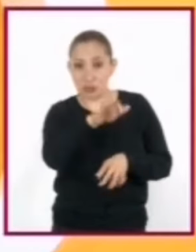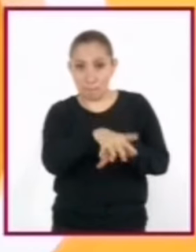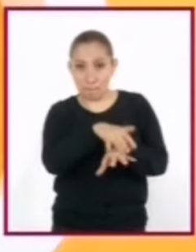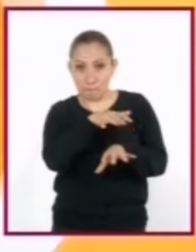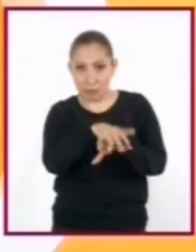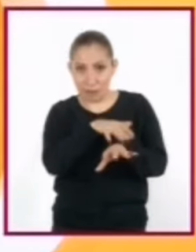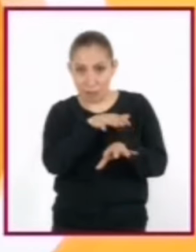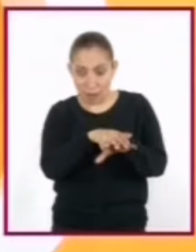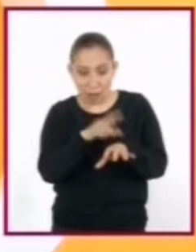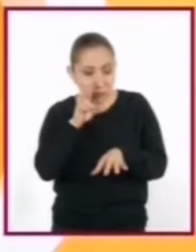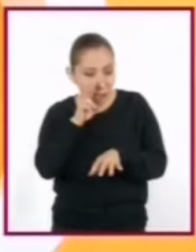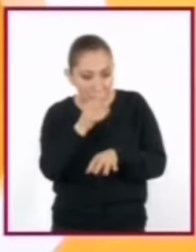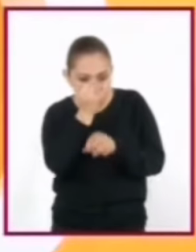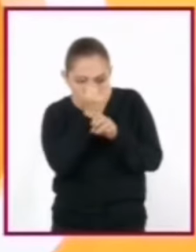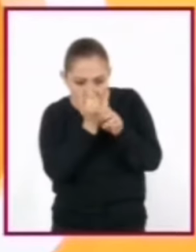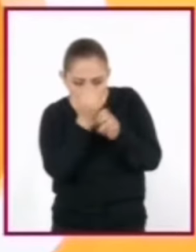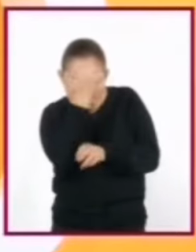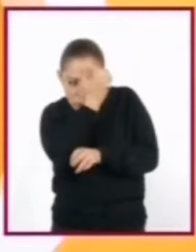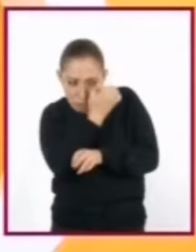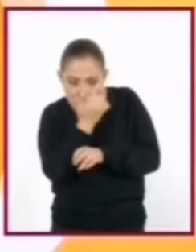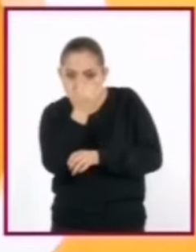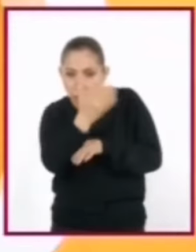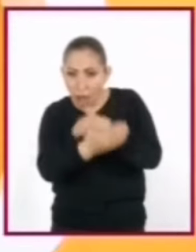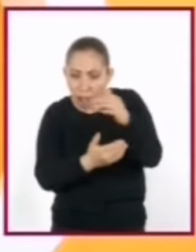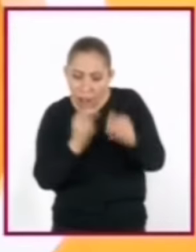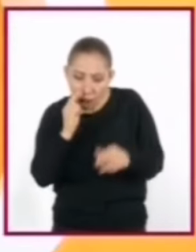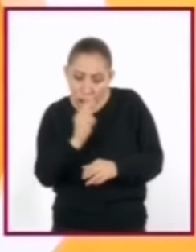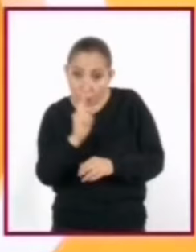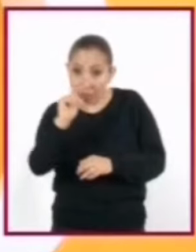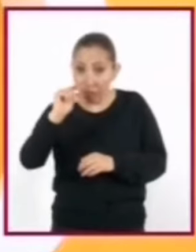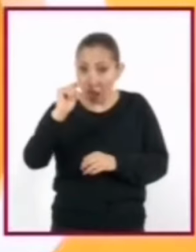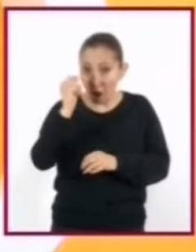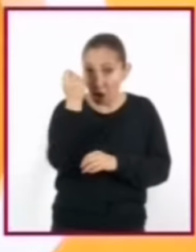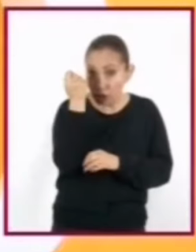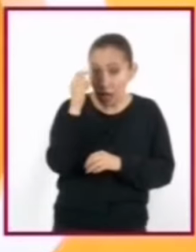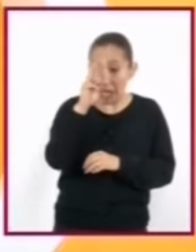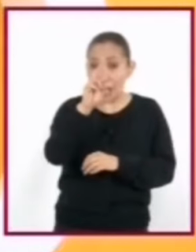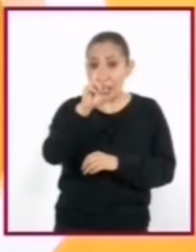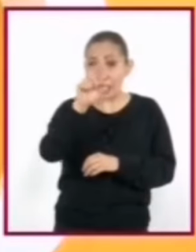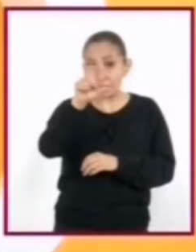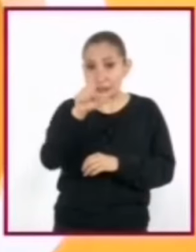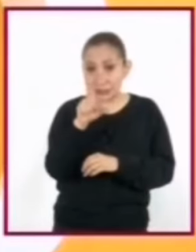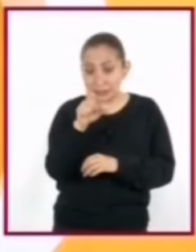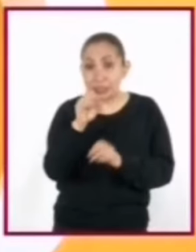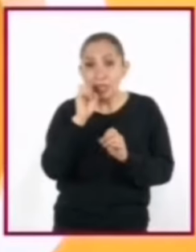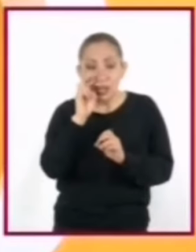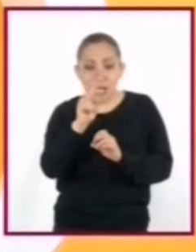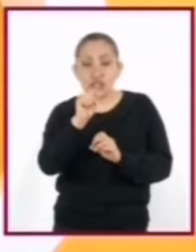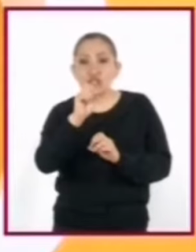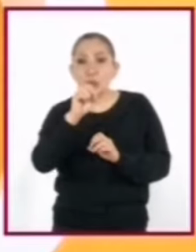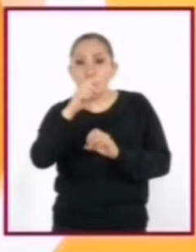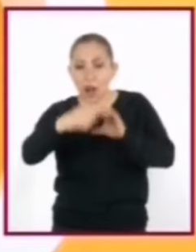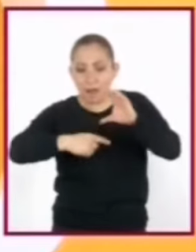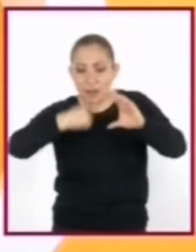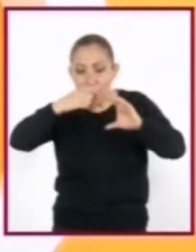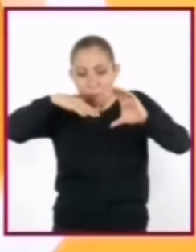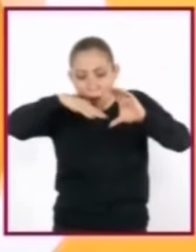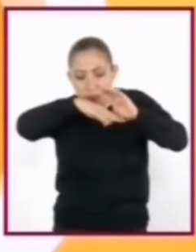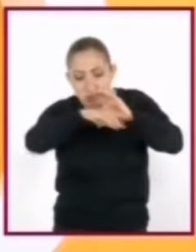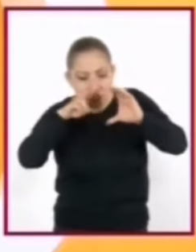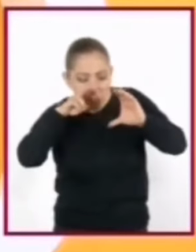se ha estudiado con microscopía avanzada, tecnología de rayos X y tomografía